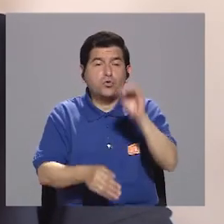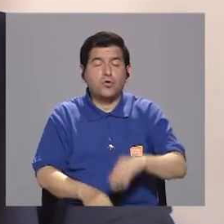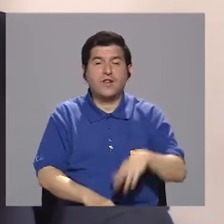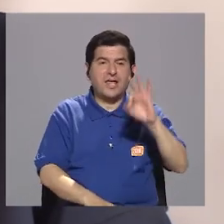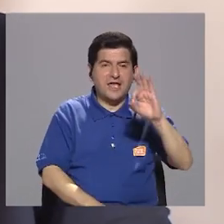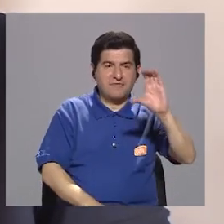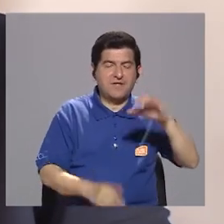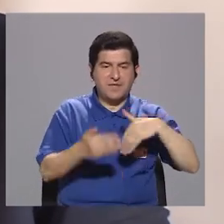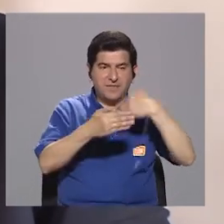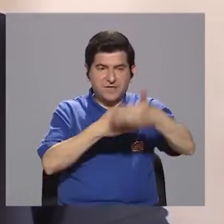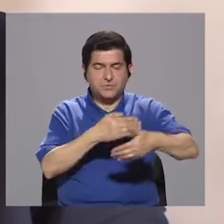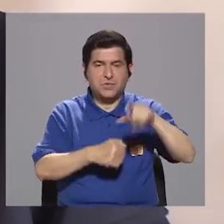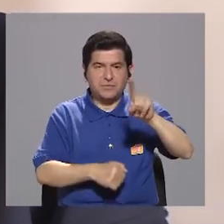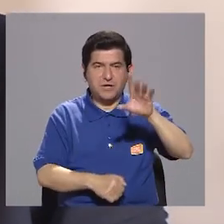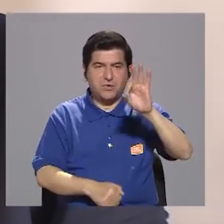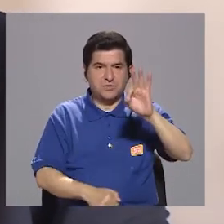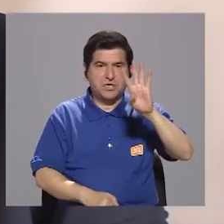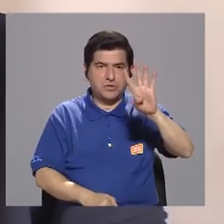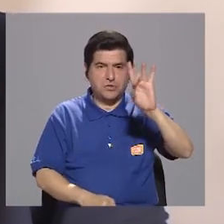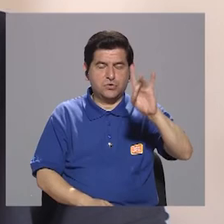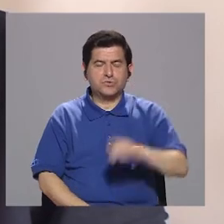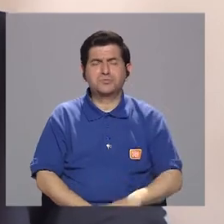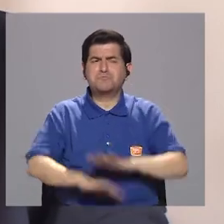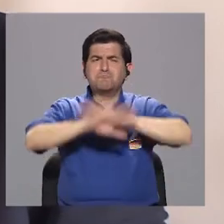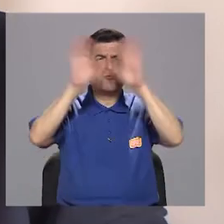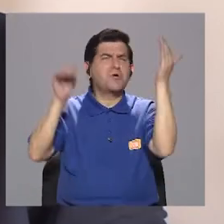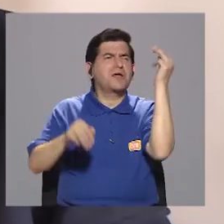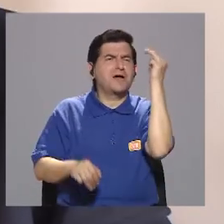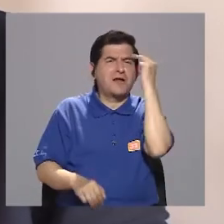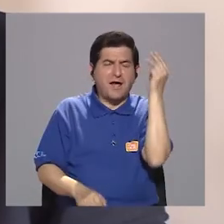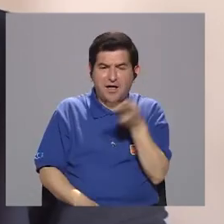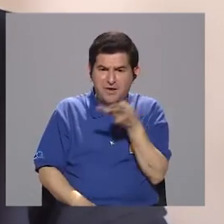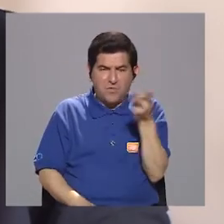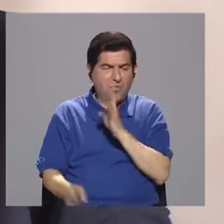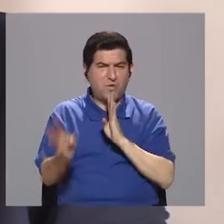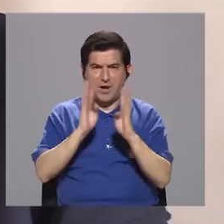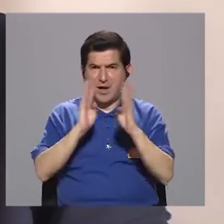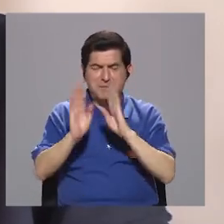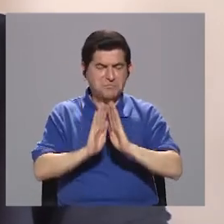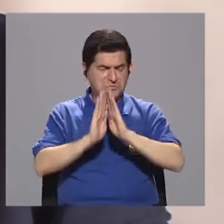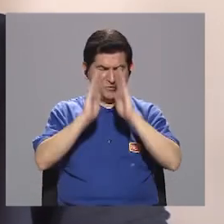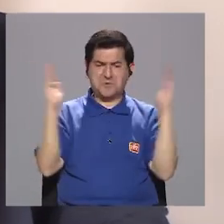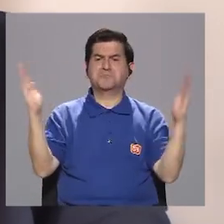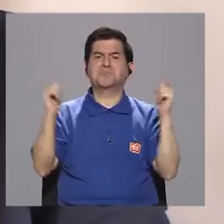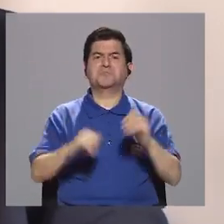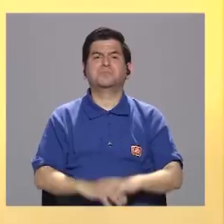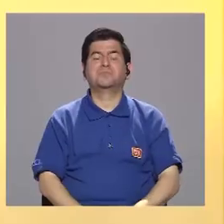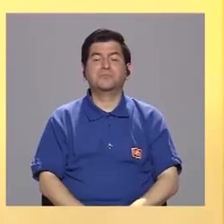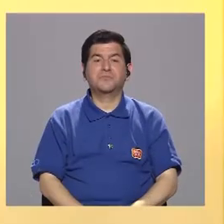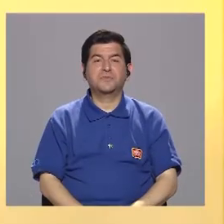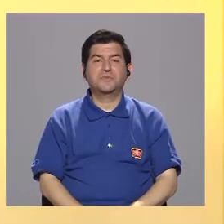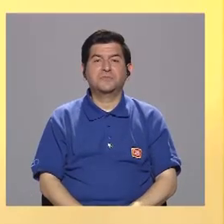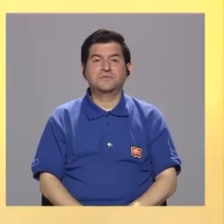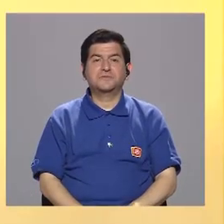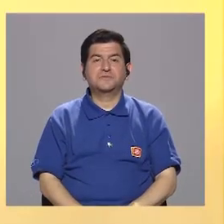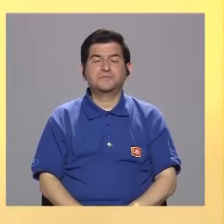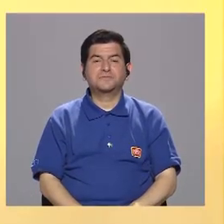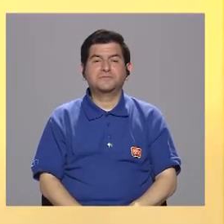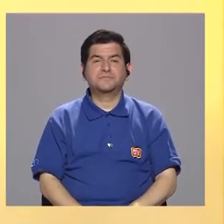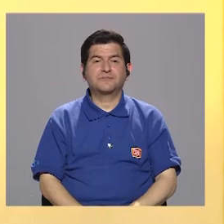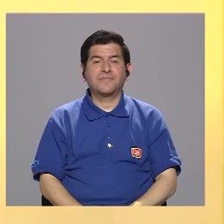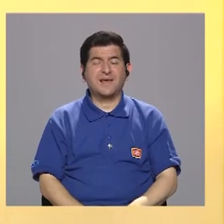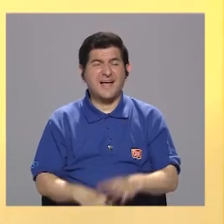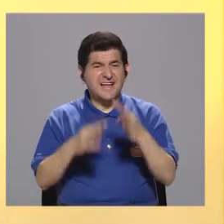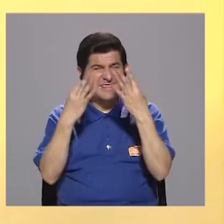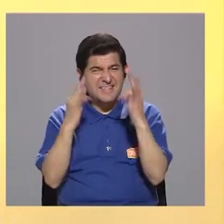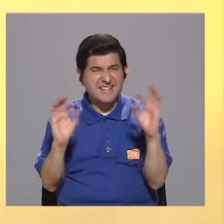después del 48, tuvieron muy claro en su mente, porque con los dos lo conversé muy ampliamente, que no había